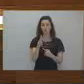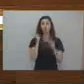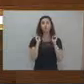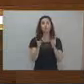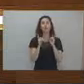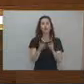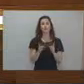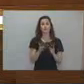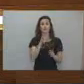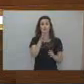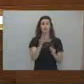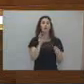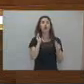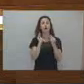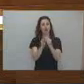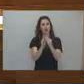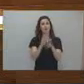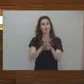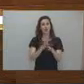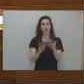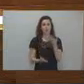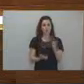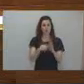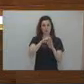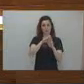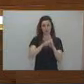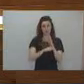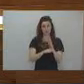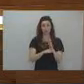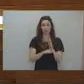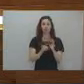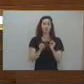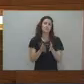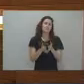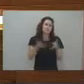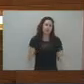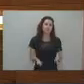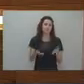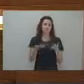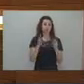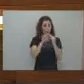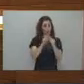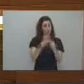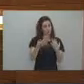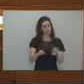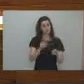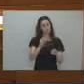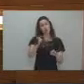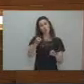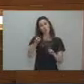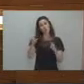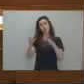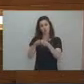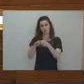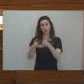porque es con quien hemos coincidido a la hora de comparar los programas con mayor extensión. ¿De acuerdo? Hubiésemos podido empezar por otro grupo, pero